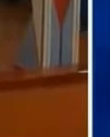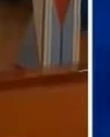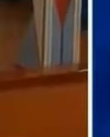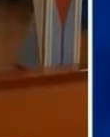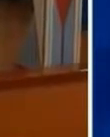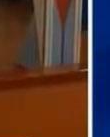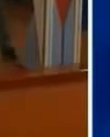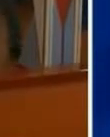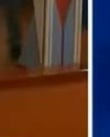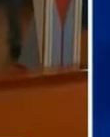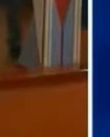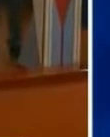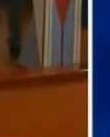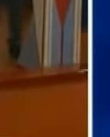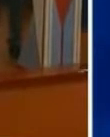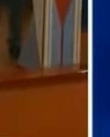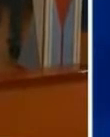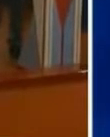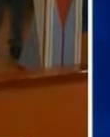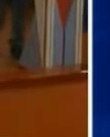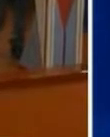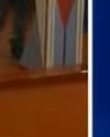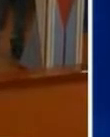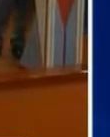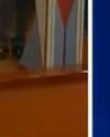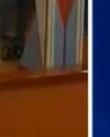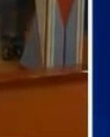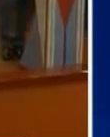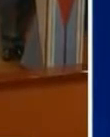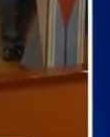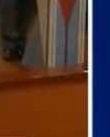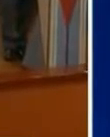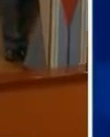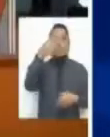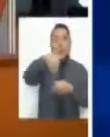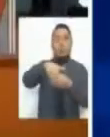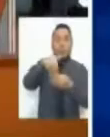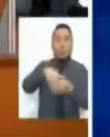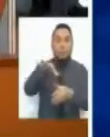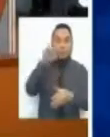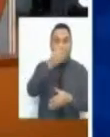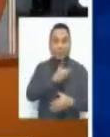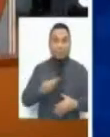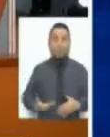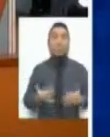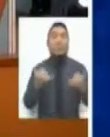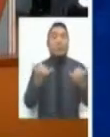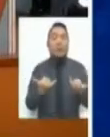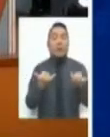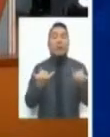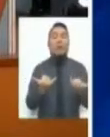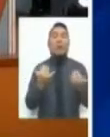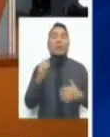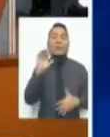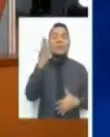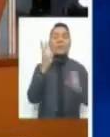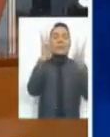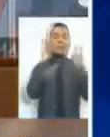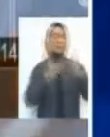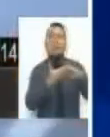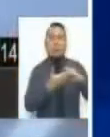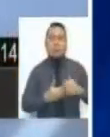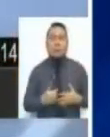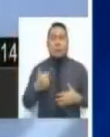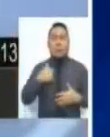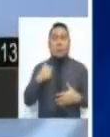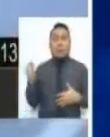digamos, tan irresponsable, no, ayer públicamente da por sentado un hecho que no tiene cómo confirmar? Porque el propio protagonista, que es